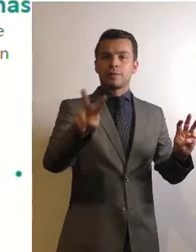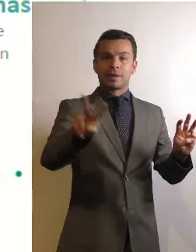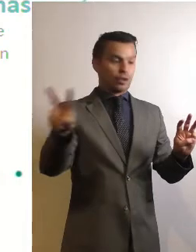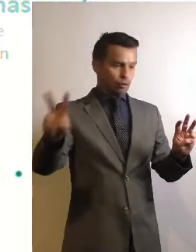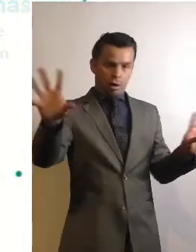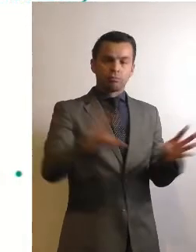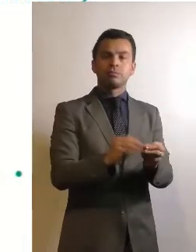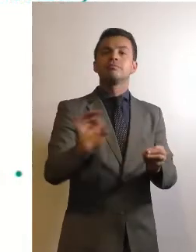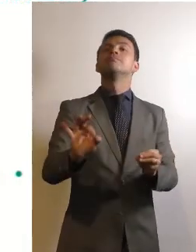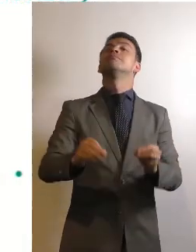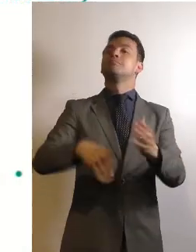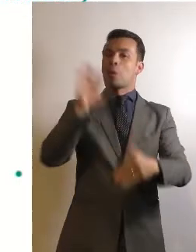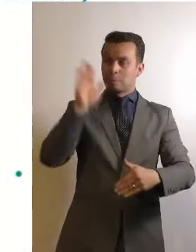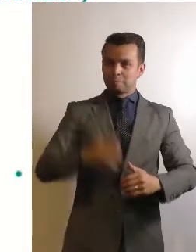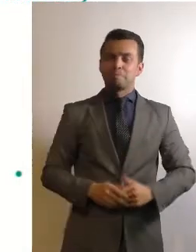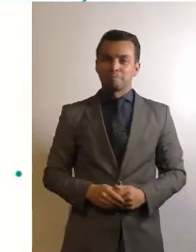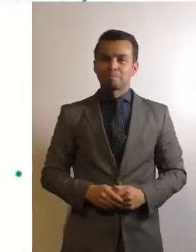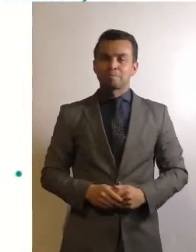Siguiente.